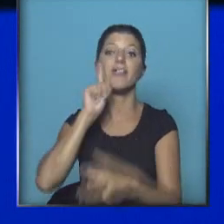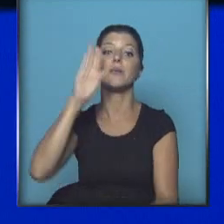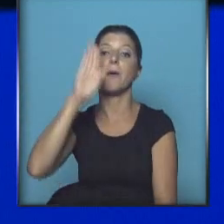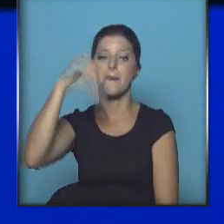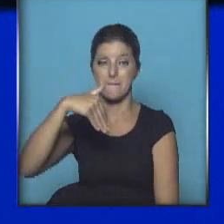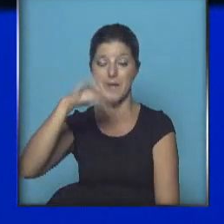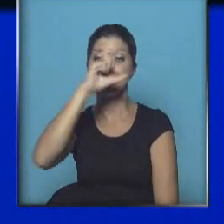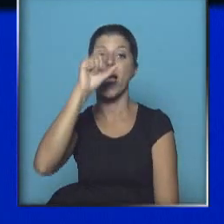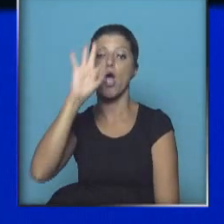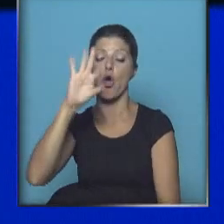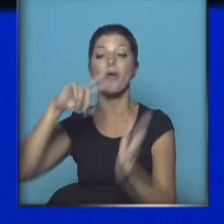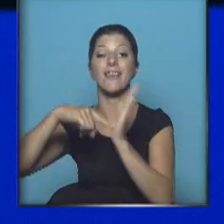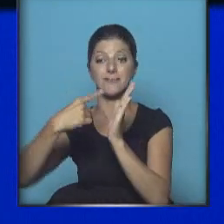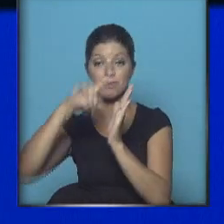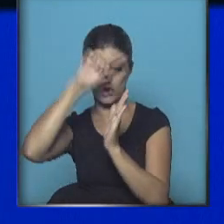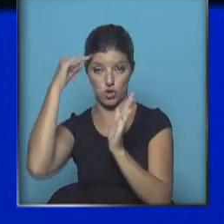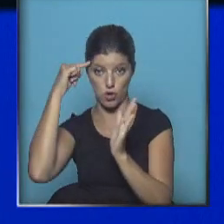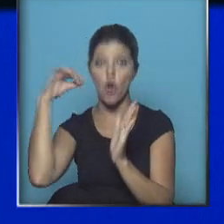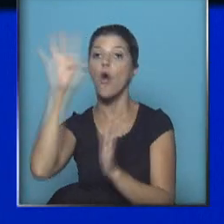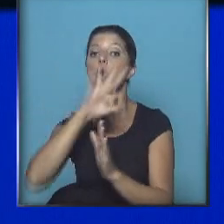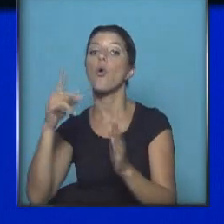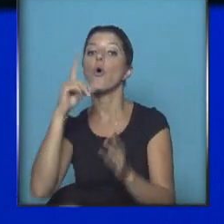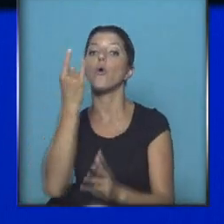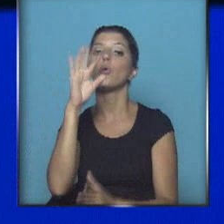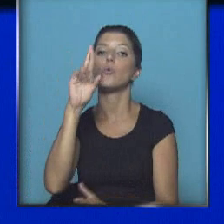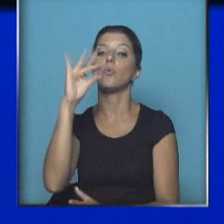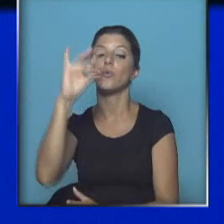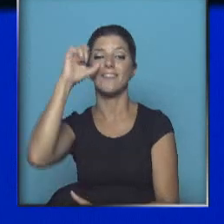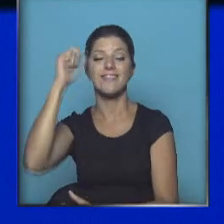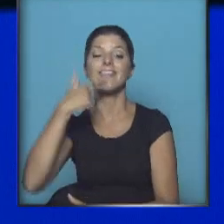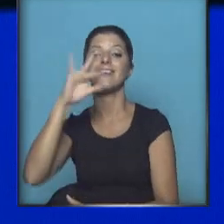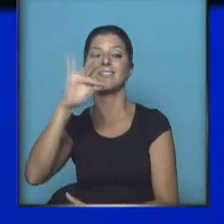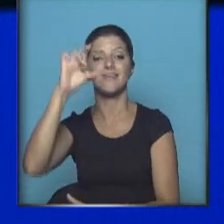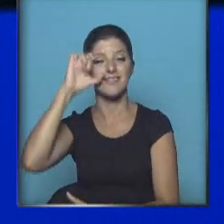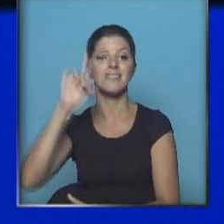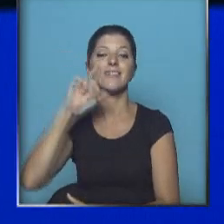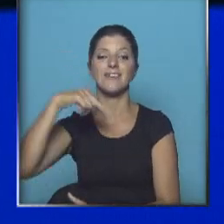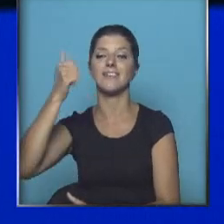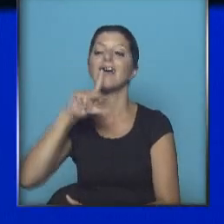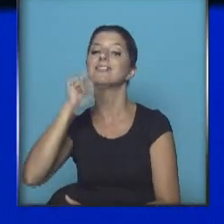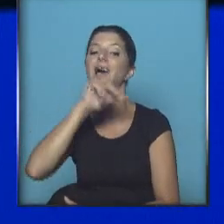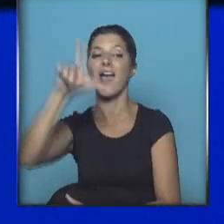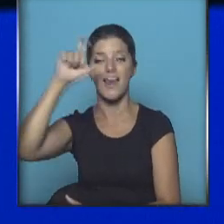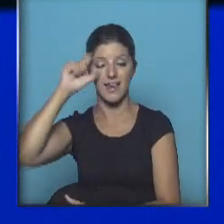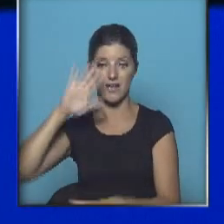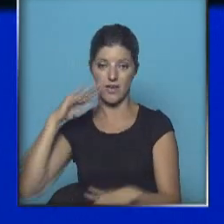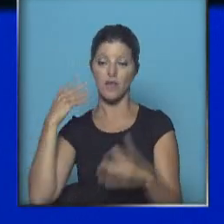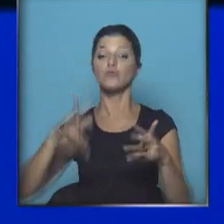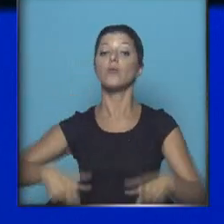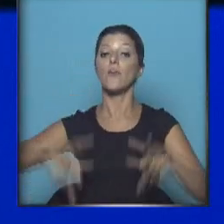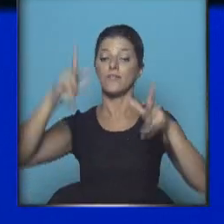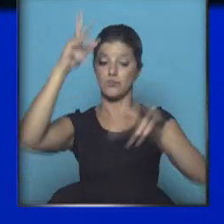Nación. O con el caso de Lourdes Di Natale, pero Lourdes Di Natale cayó al vacío desde